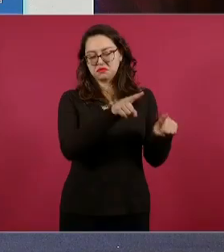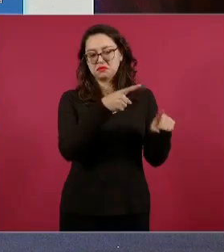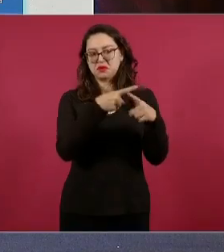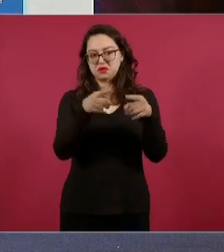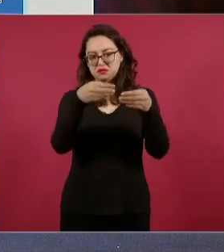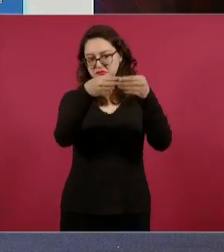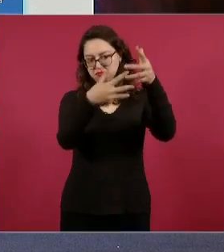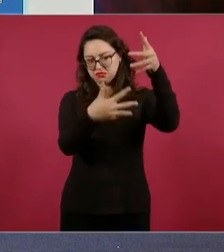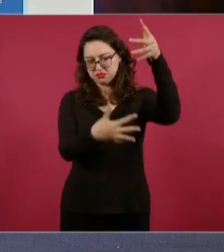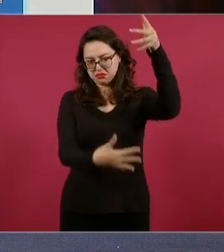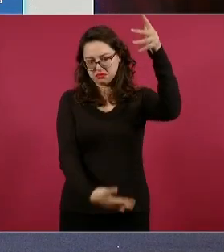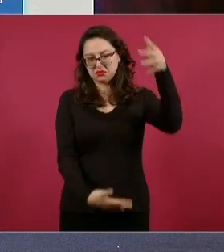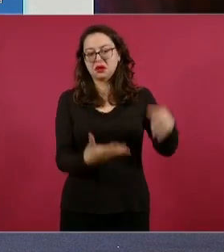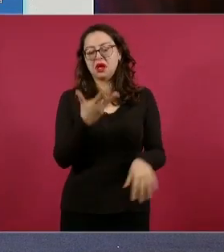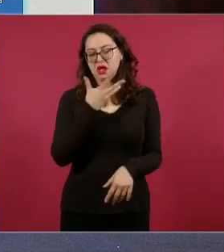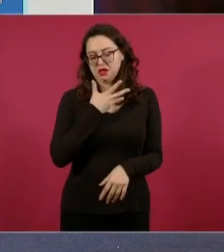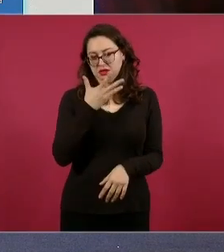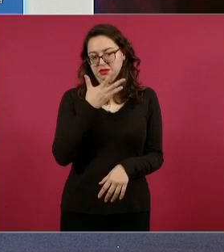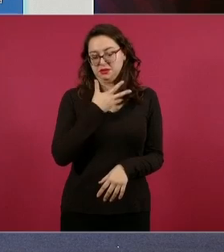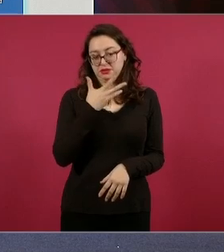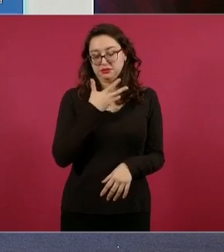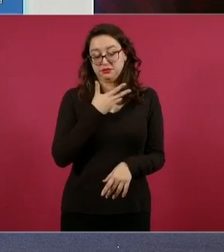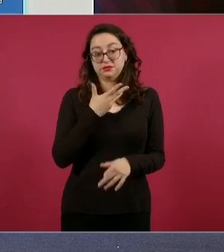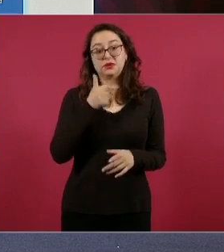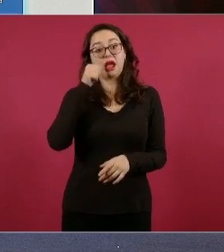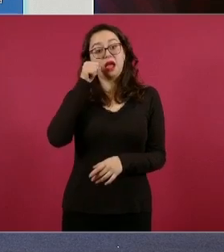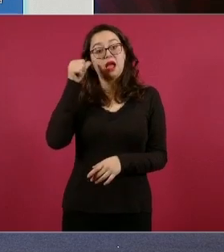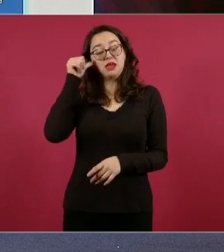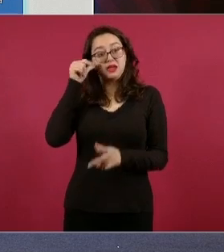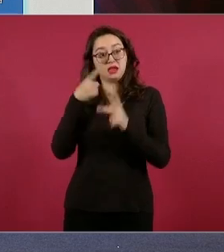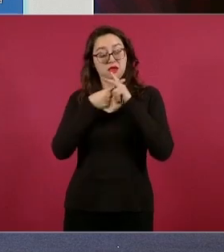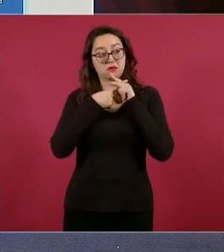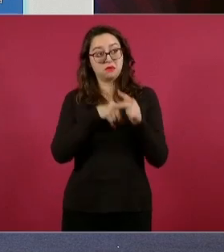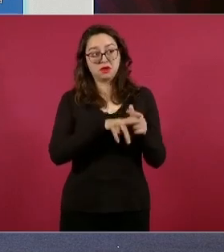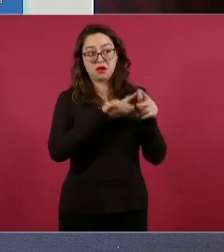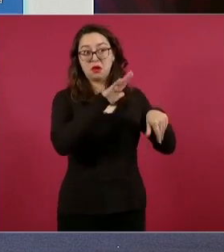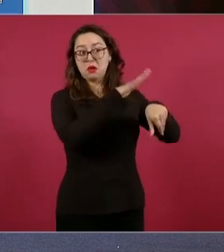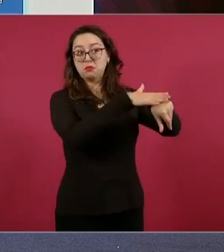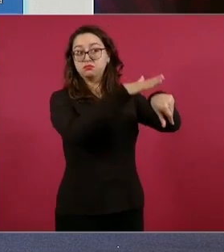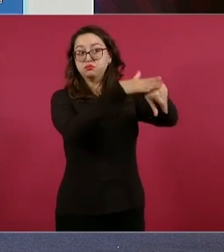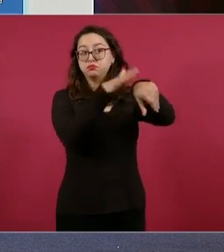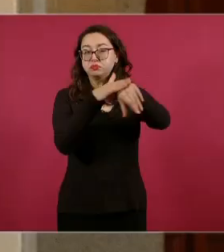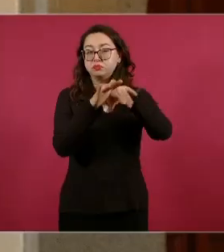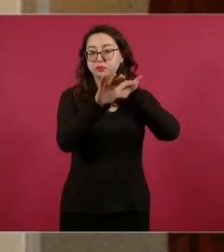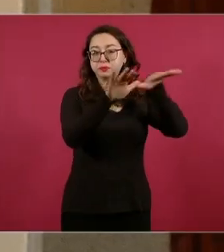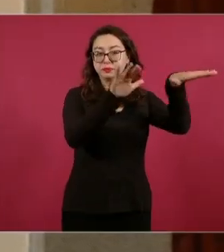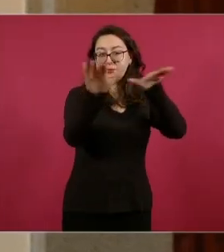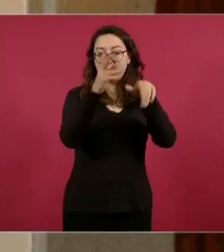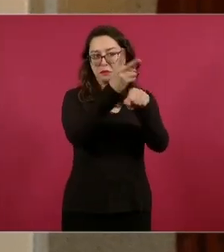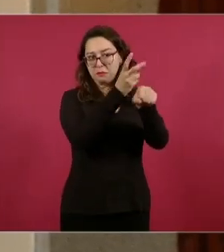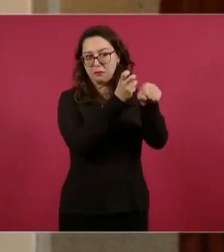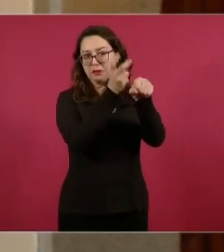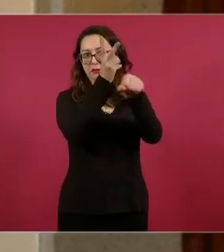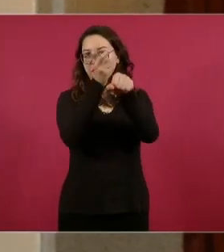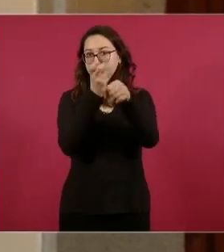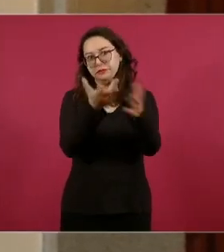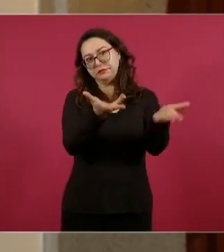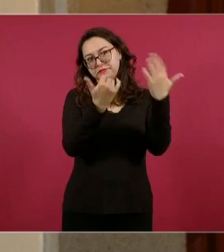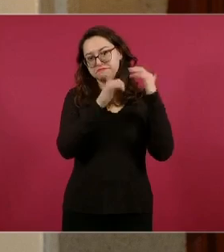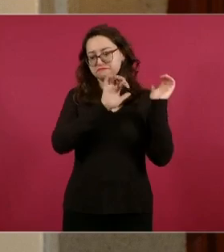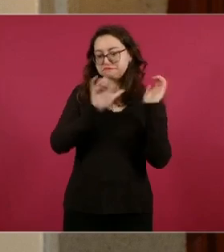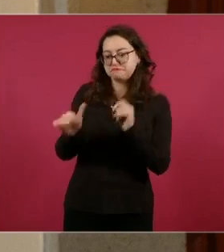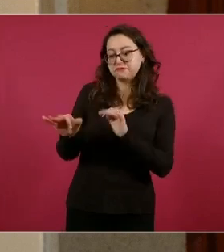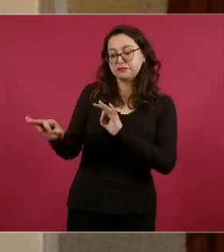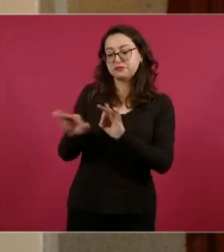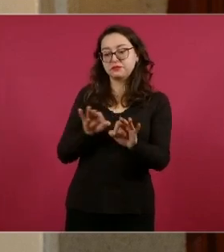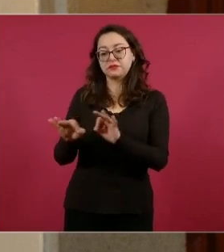más. Empezamos desde el día de ayer con eventos aquí en la Ciudad de México y vamos a estar hasta el 23